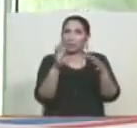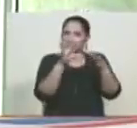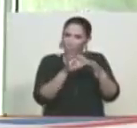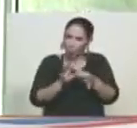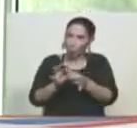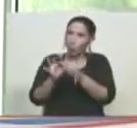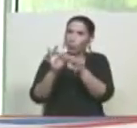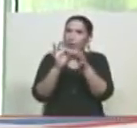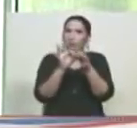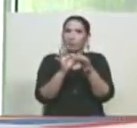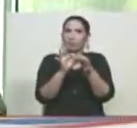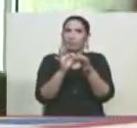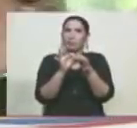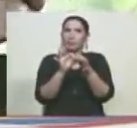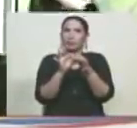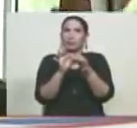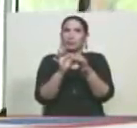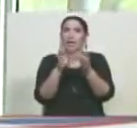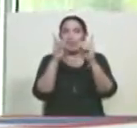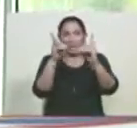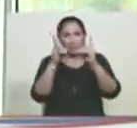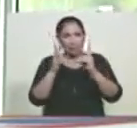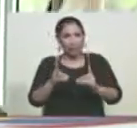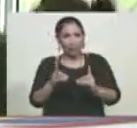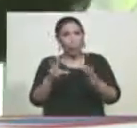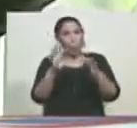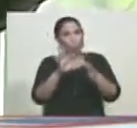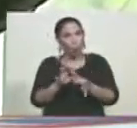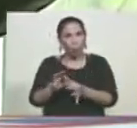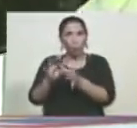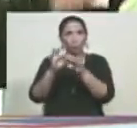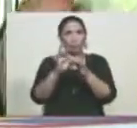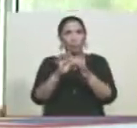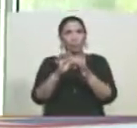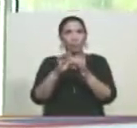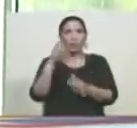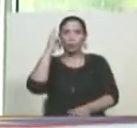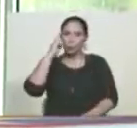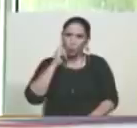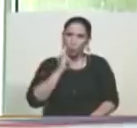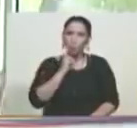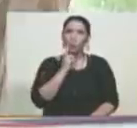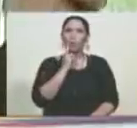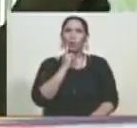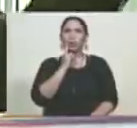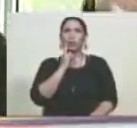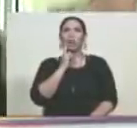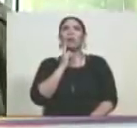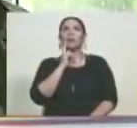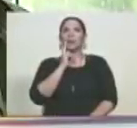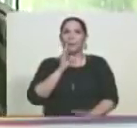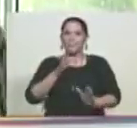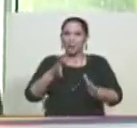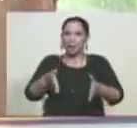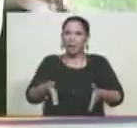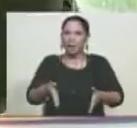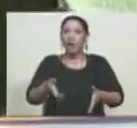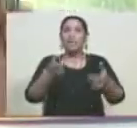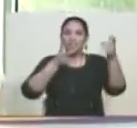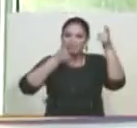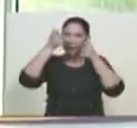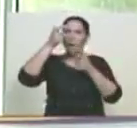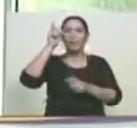pues, y decidamos la unión, Simón Bolívar iba a bajar tranquilo al sepulcro. Yo pienso que Chávez también lo debe